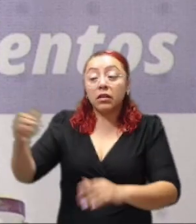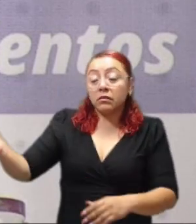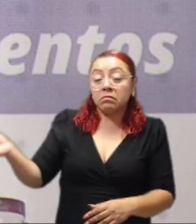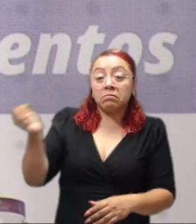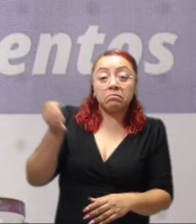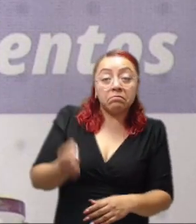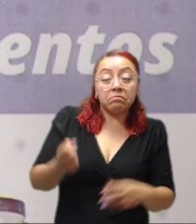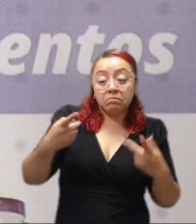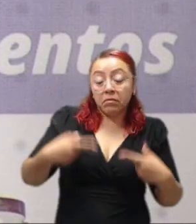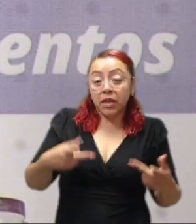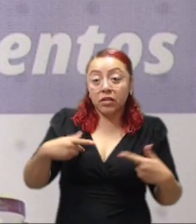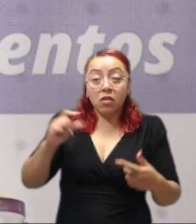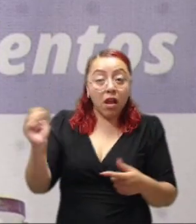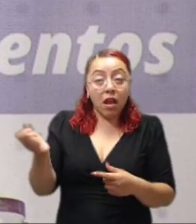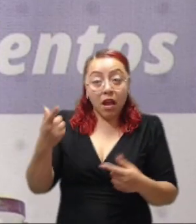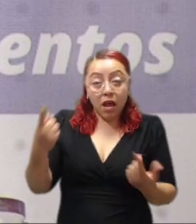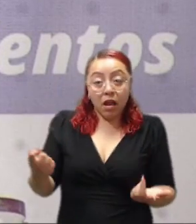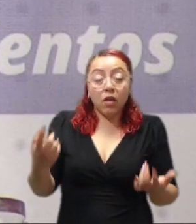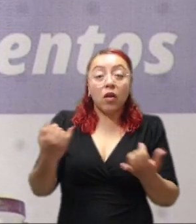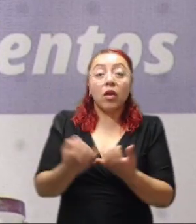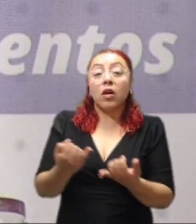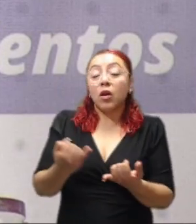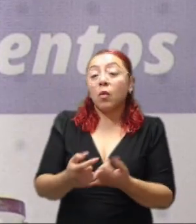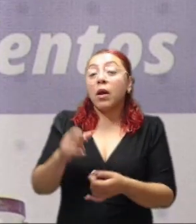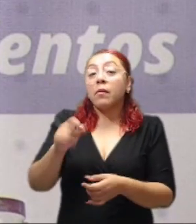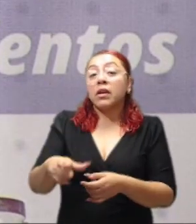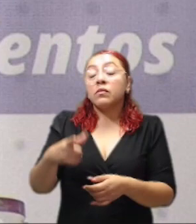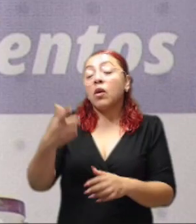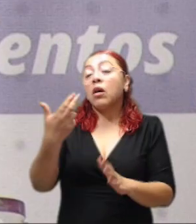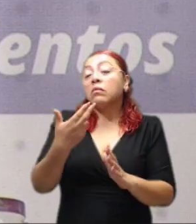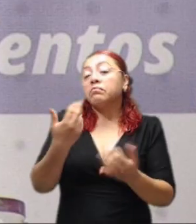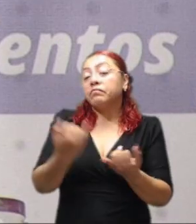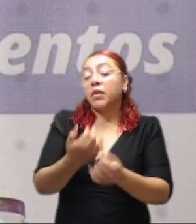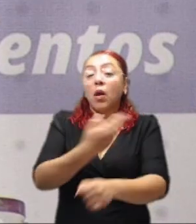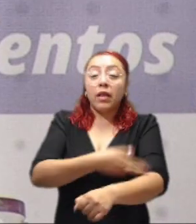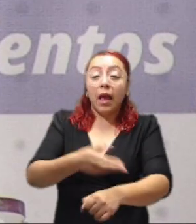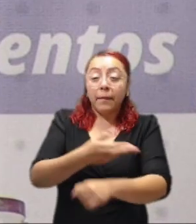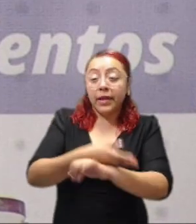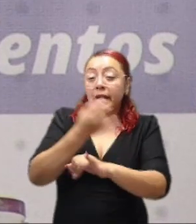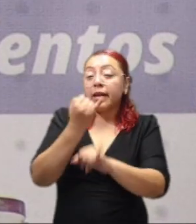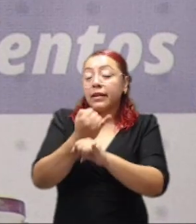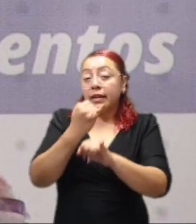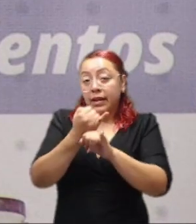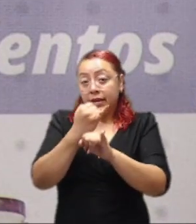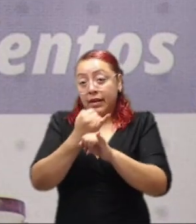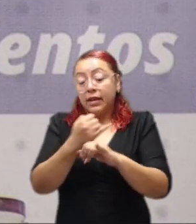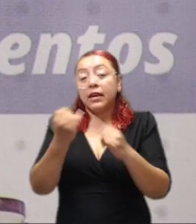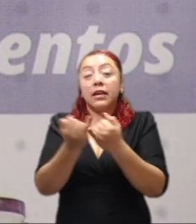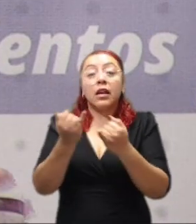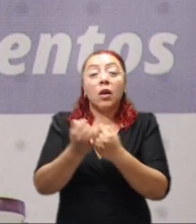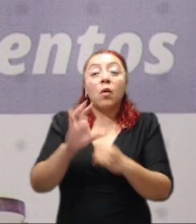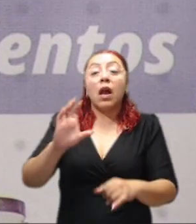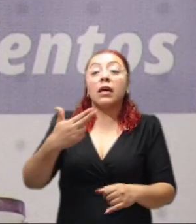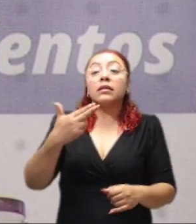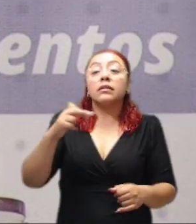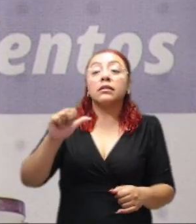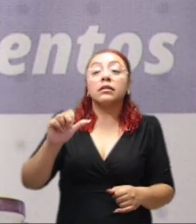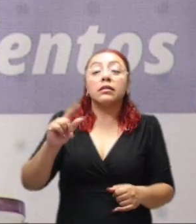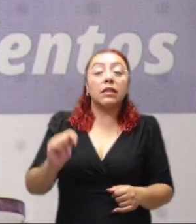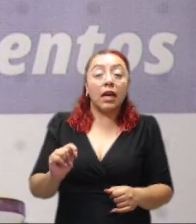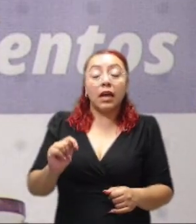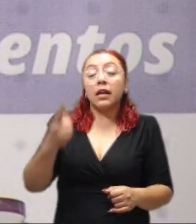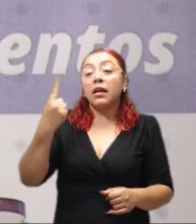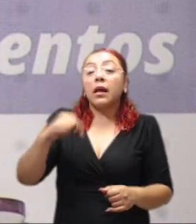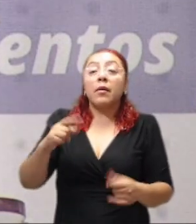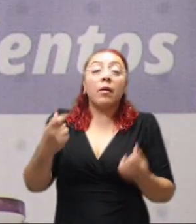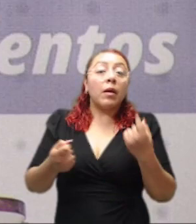ellas la ventanilla digital de trámites y servicios así como un chat de atención ciudadana para los ciudadanos que no tengan la facilidad de